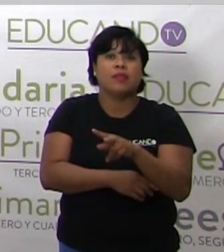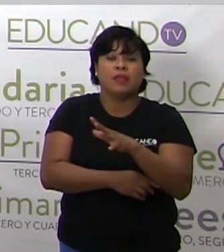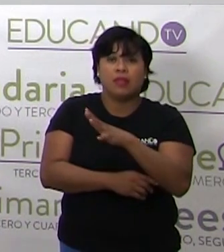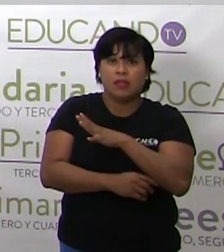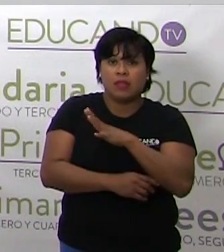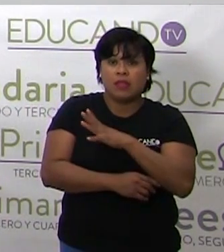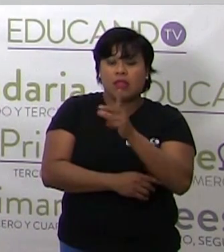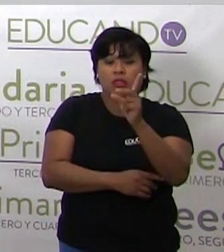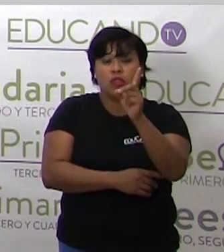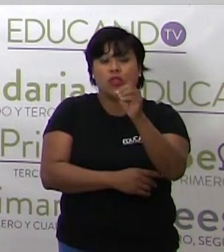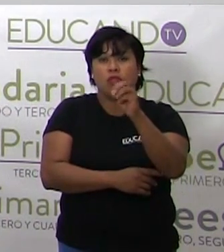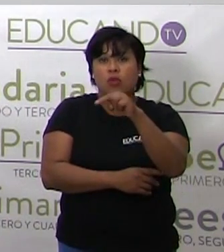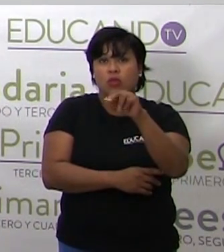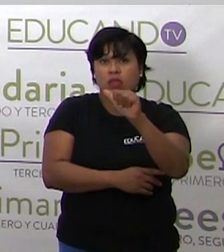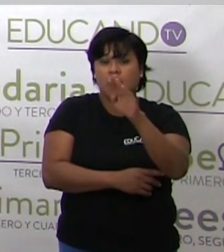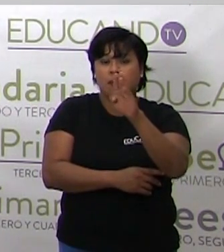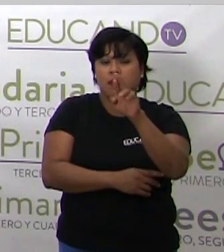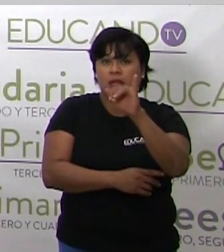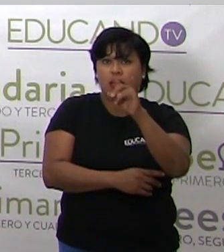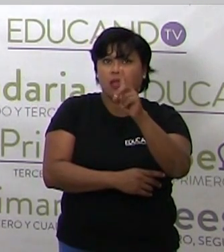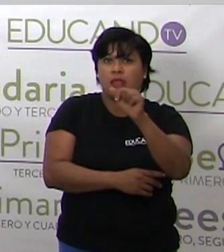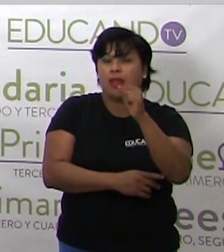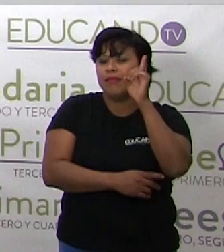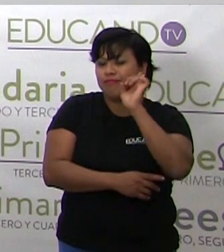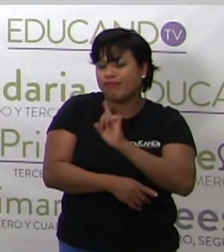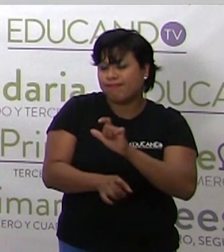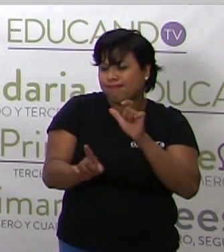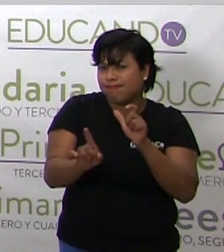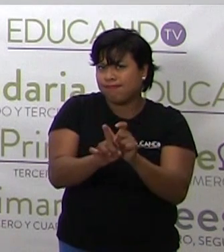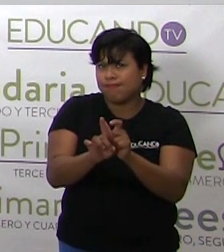aparece doña Brígida,